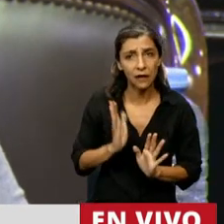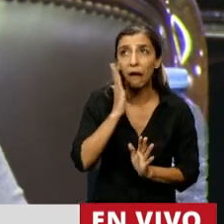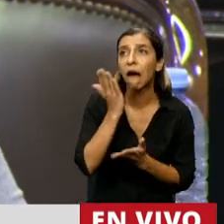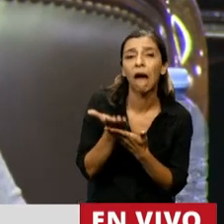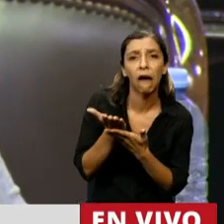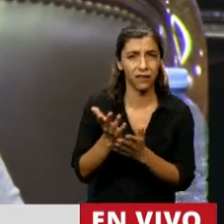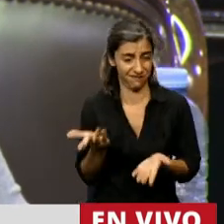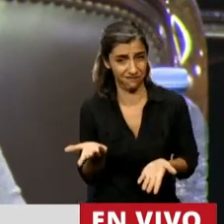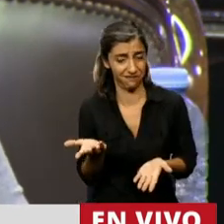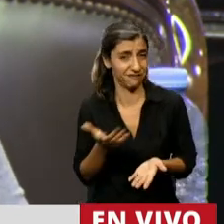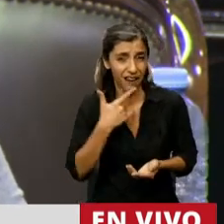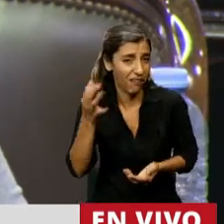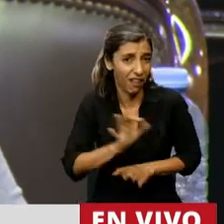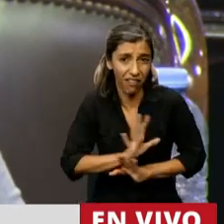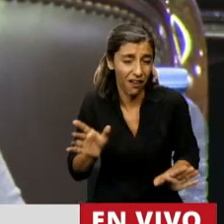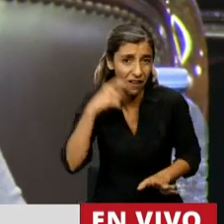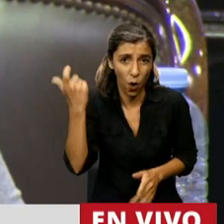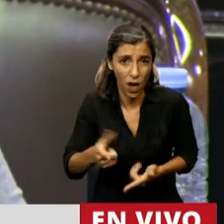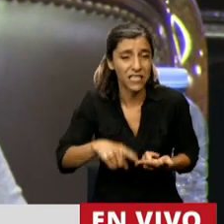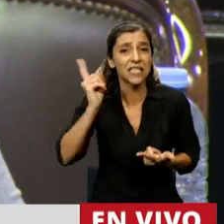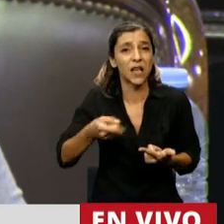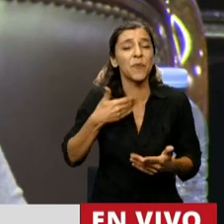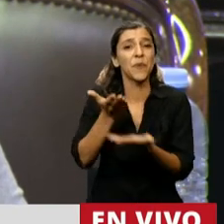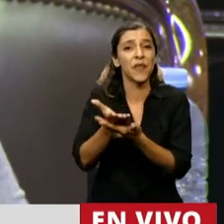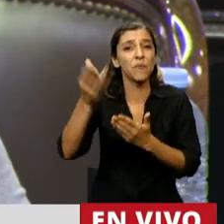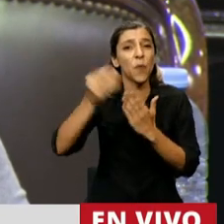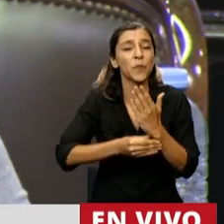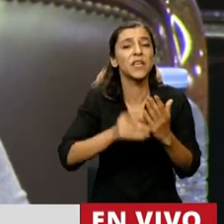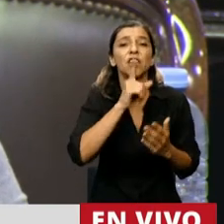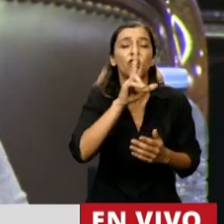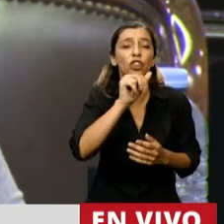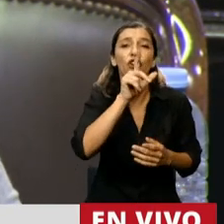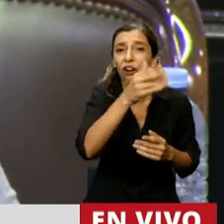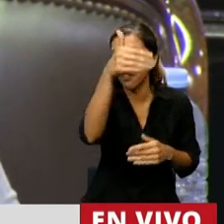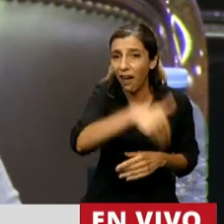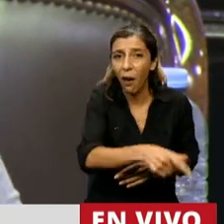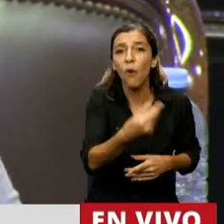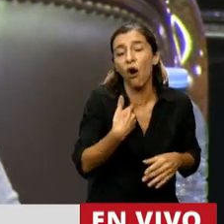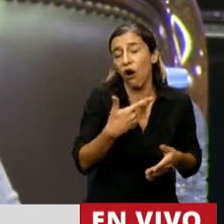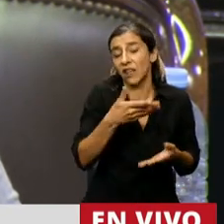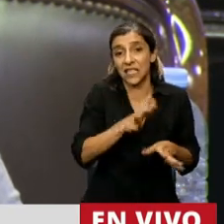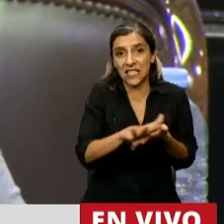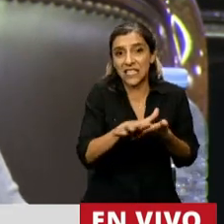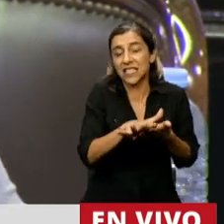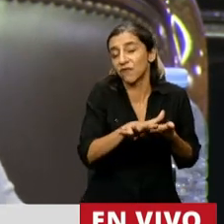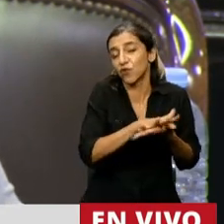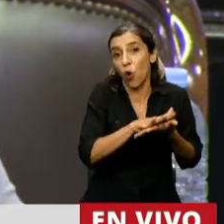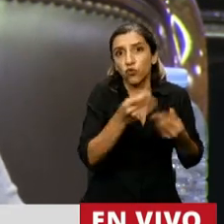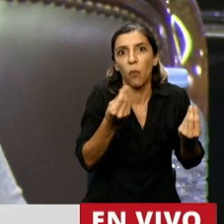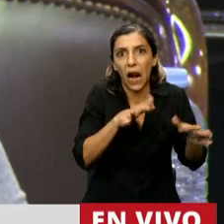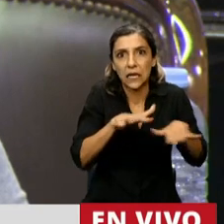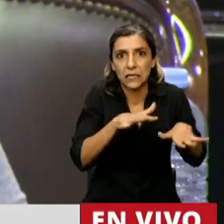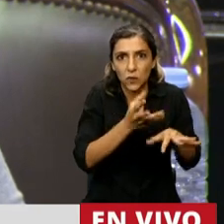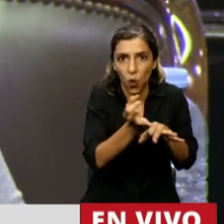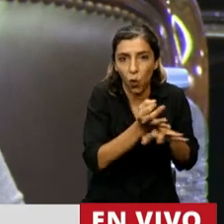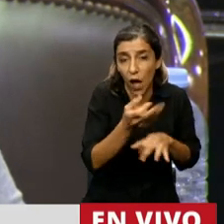venga el ministro Trotta, con los problemas que tuvimos este año con la educación y con los que vamos a seguir teniendo, lamentablemente. Y en tercero,